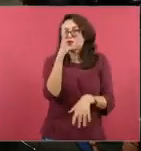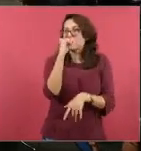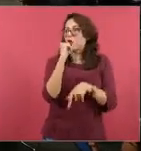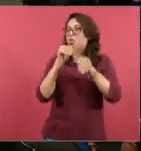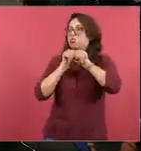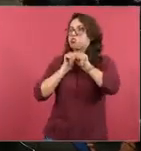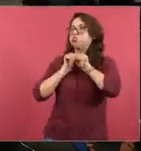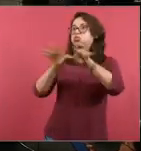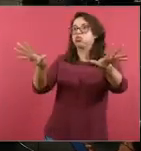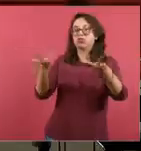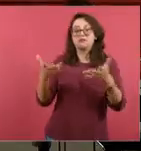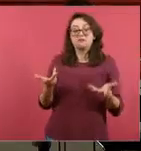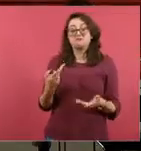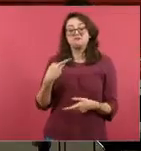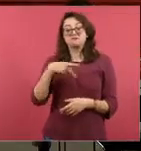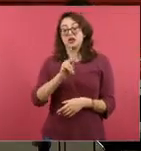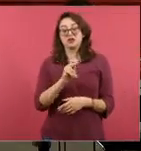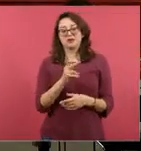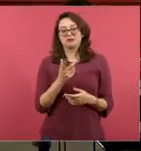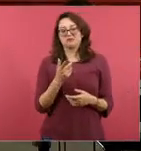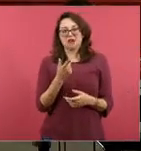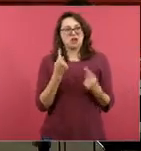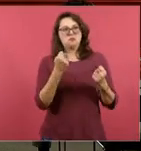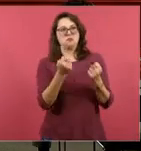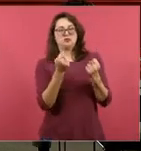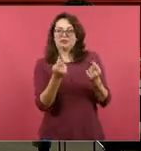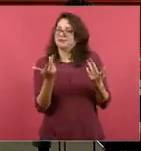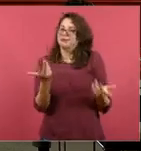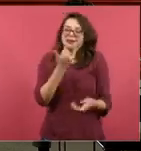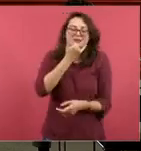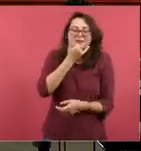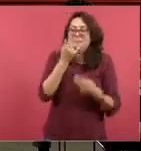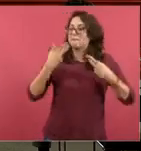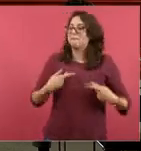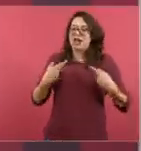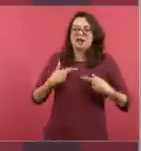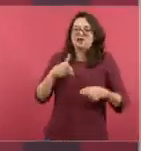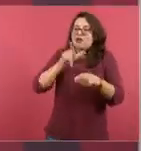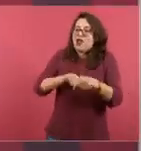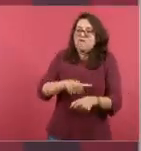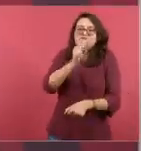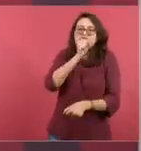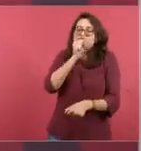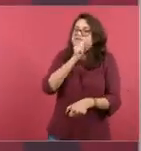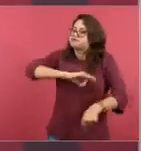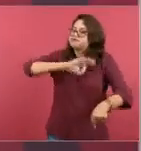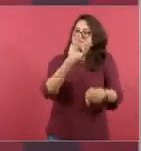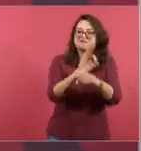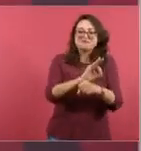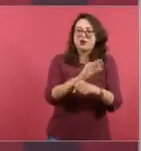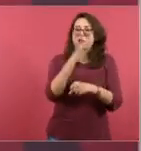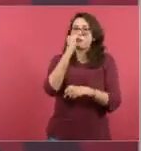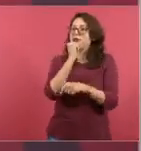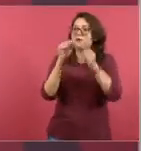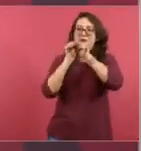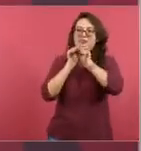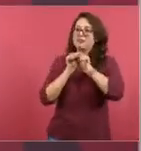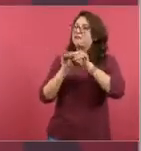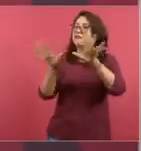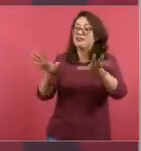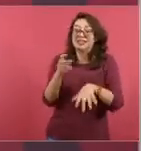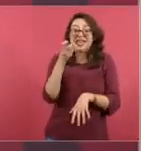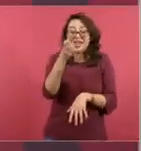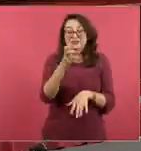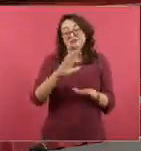se especificó, y de quienes estuvieron participando, cuáles fueron los ponentes, cómo se discutió, asambleas, todo